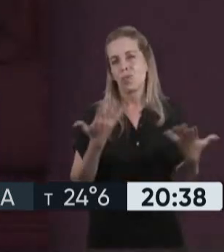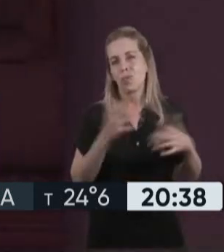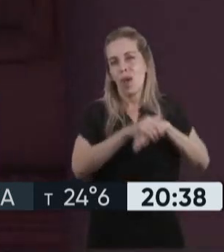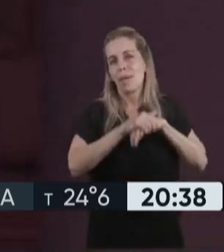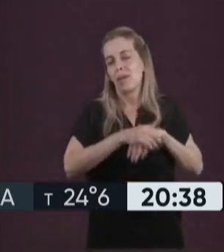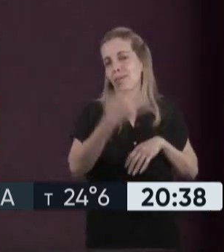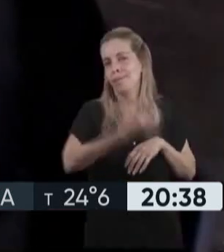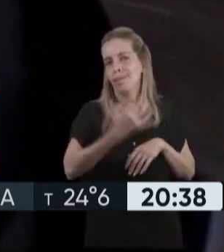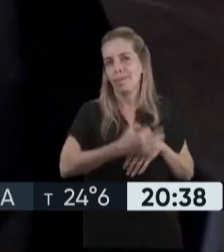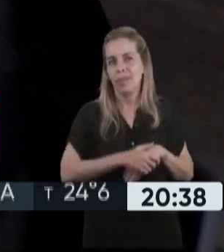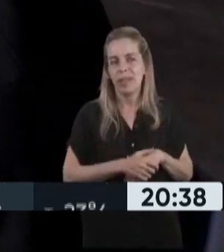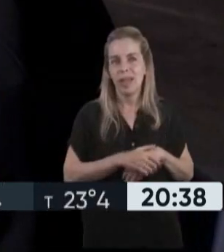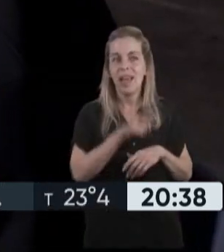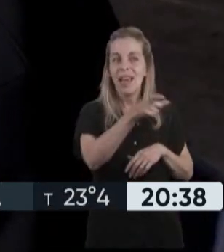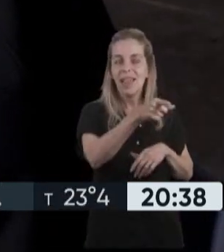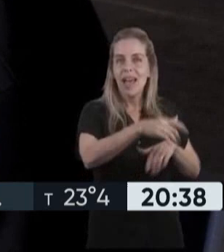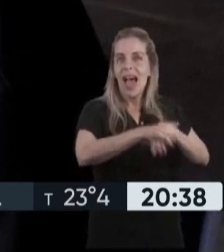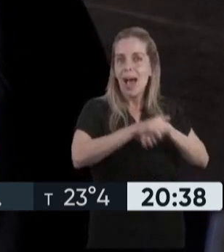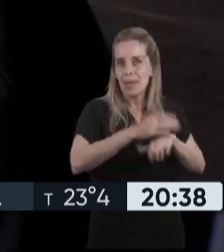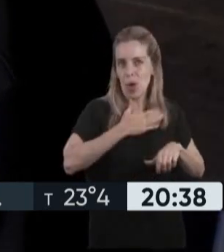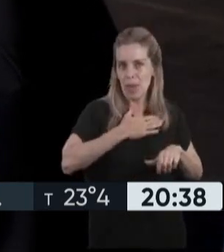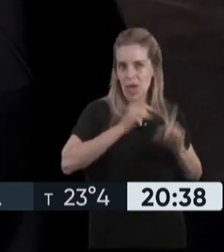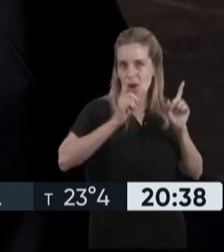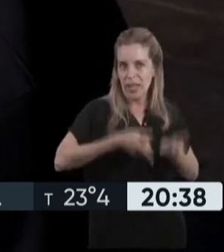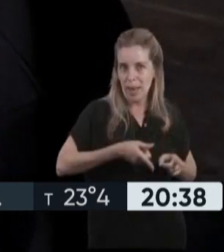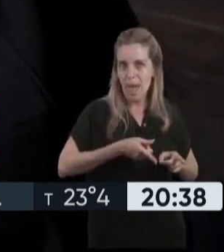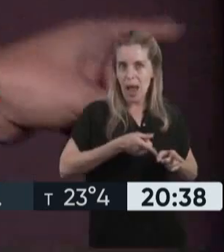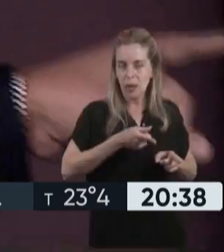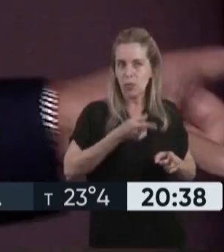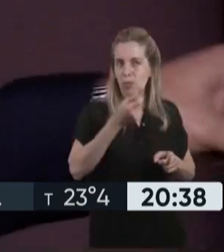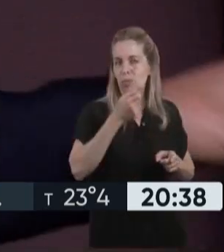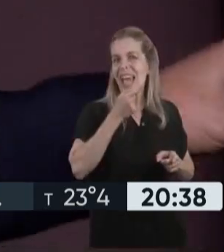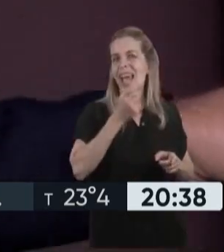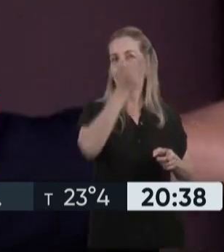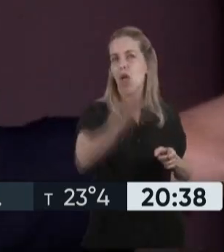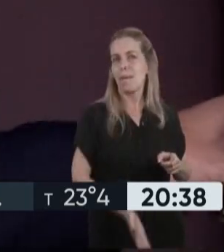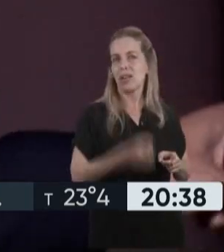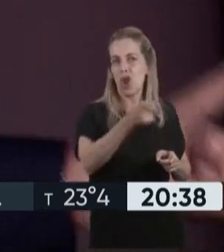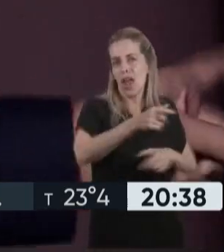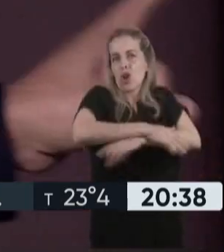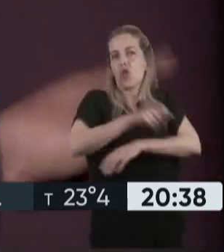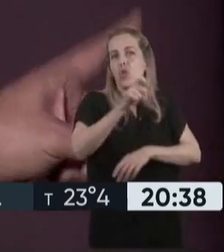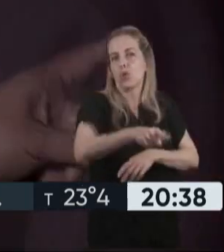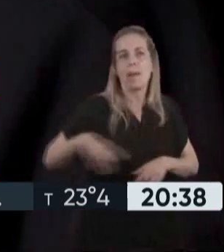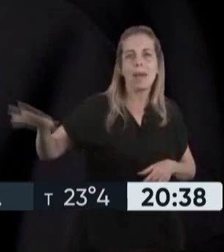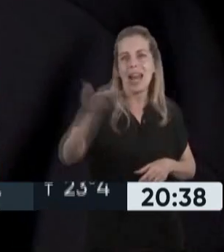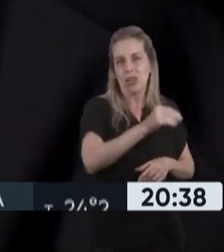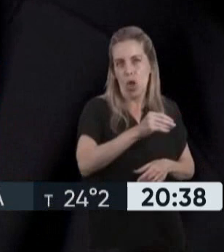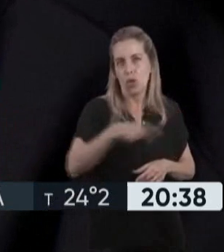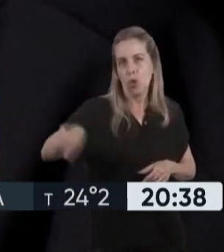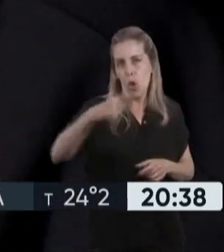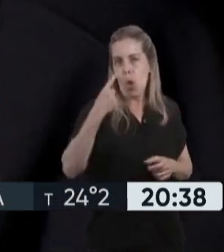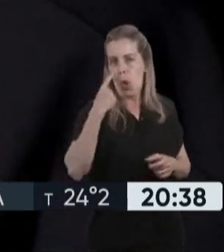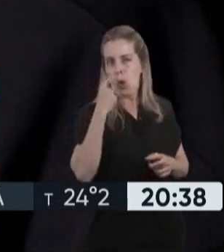amigo, que además de amigo, es un modelo de conducta para todos nosotros. Todos sabemos lo que ha